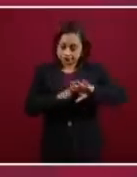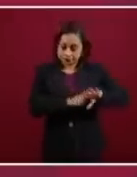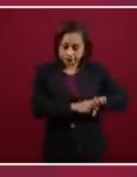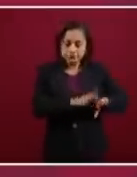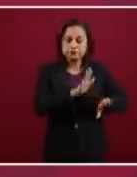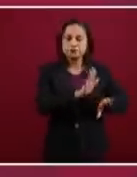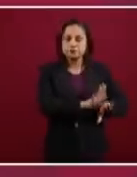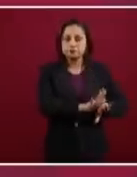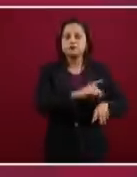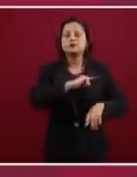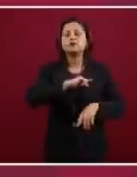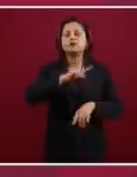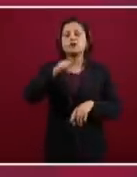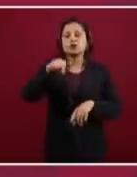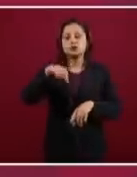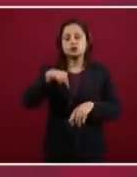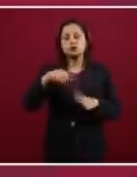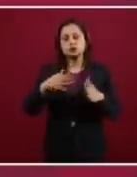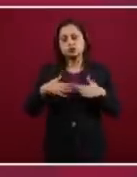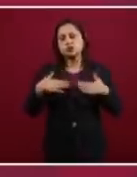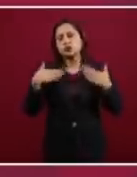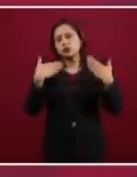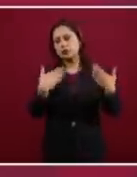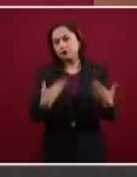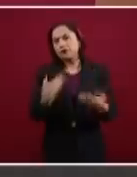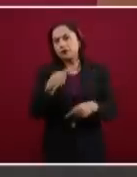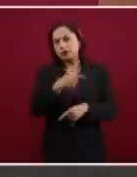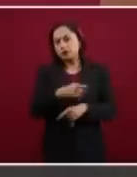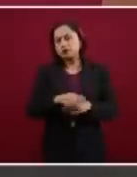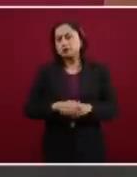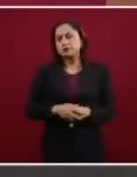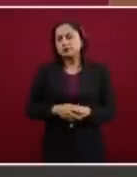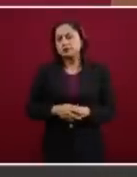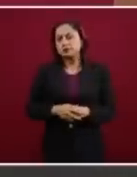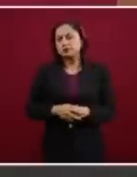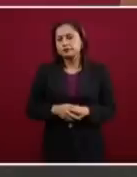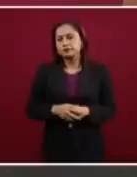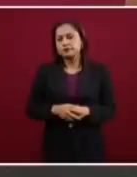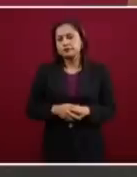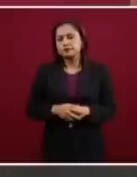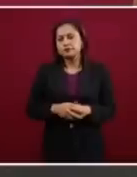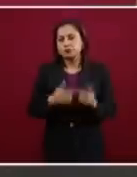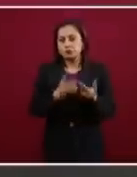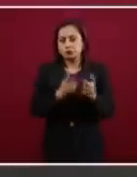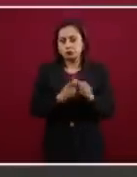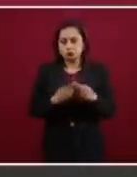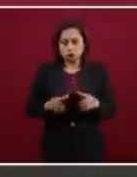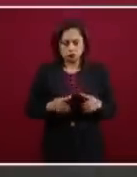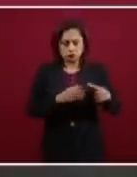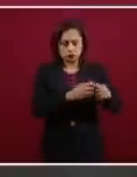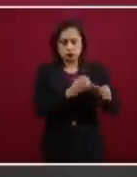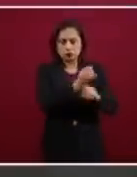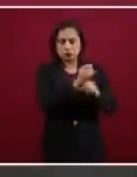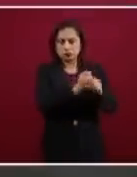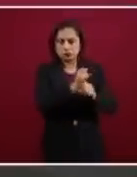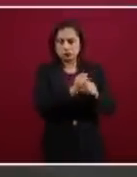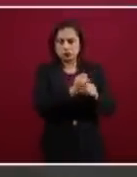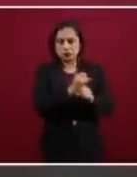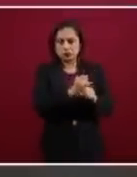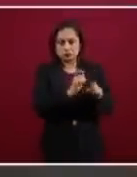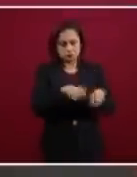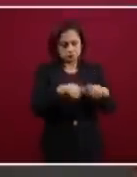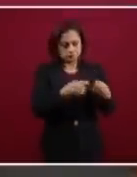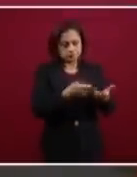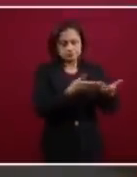le tenemos confianza a este grupo que como se dijo